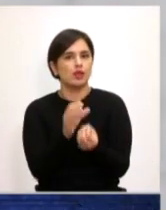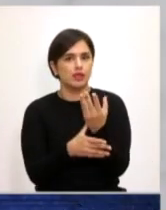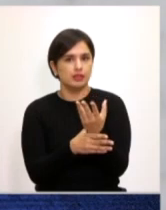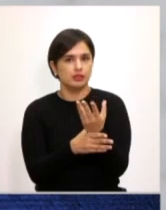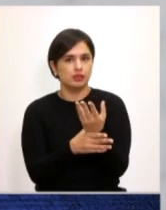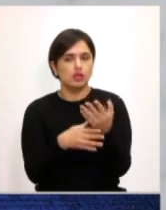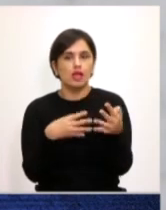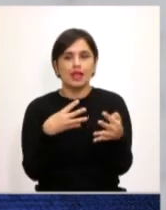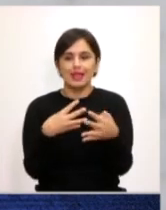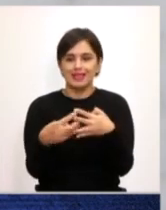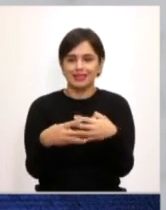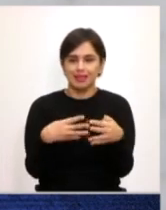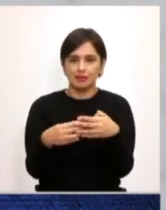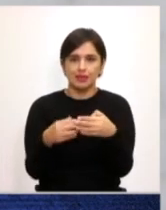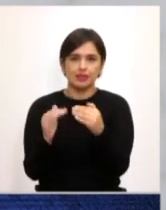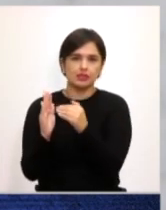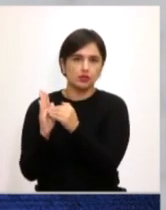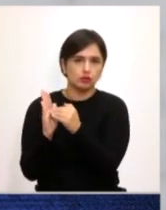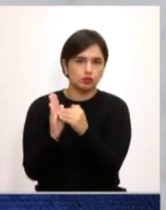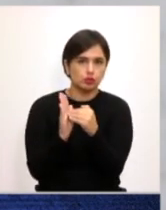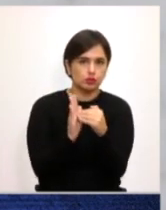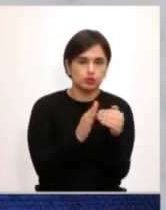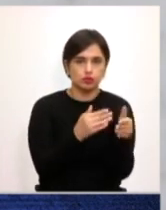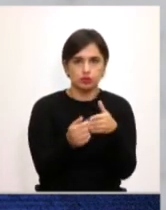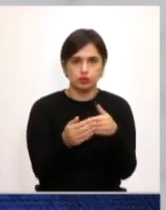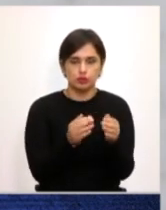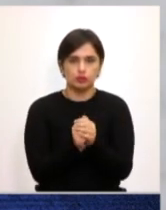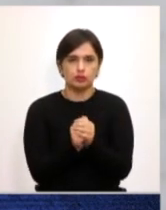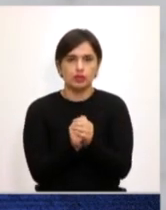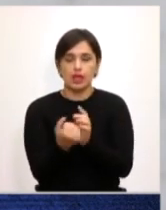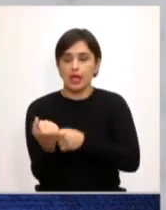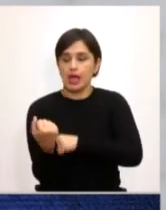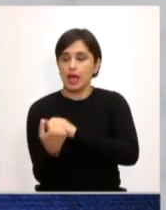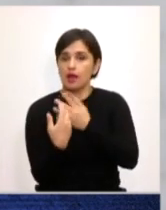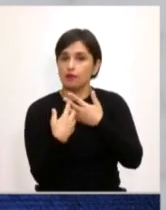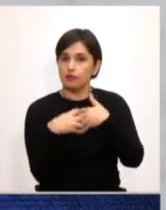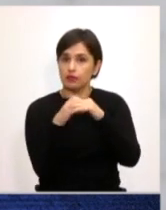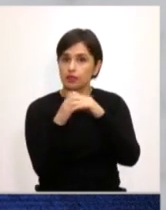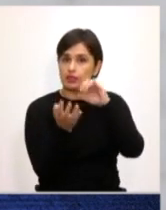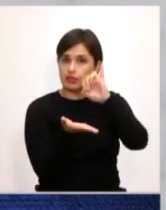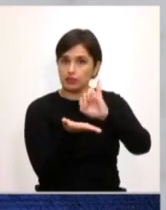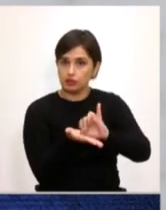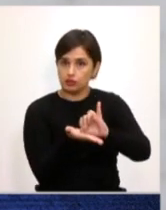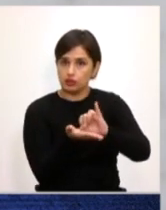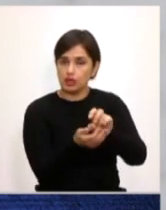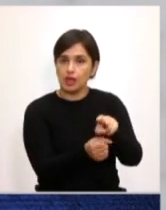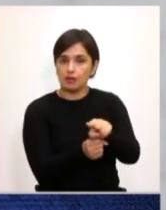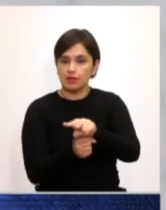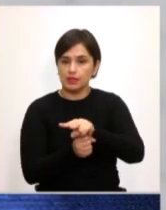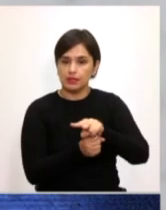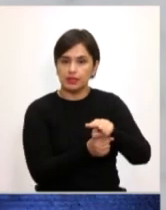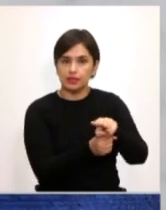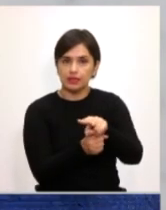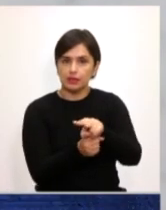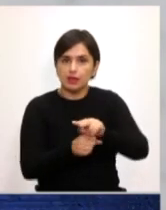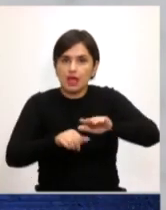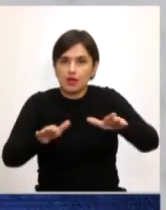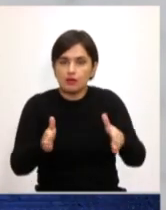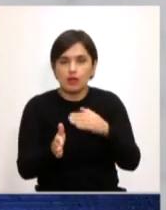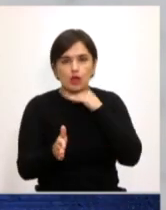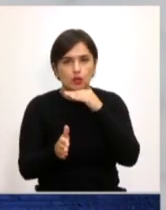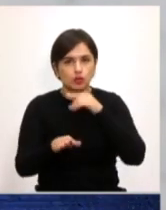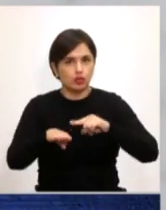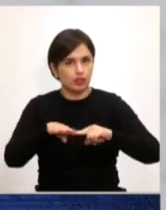la transparencia y la sostenibilidad. Al fortalecer nuestra institucionalidad administrativa, fomentar el uso